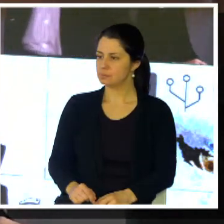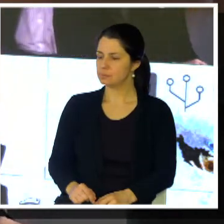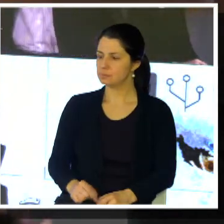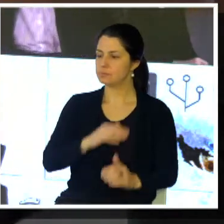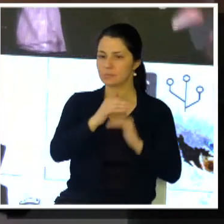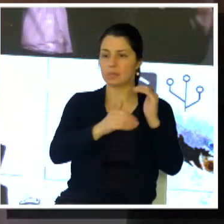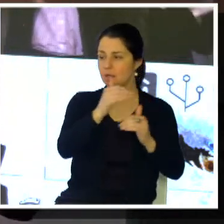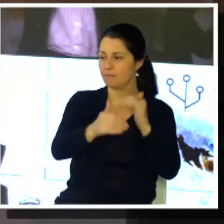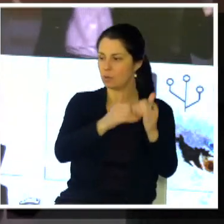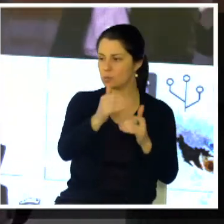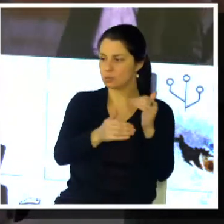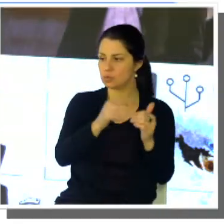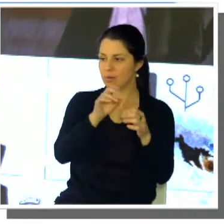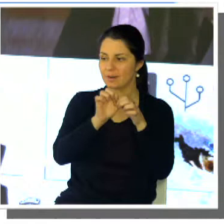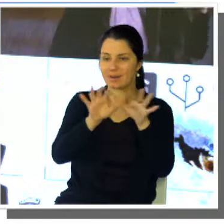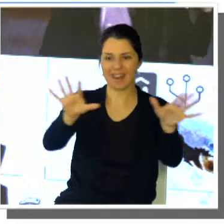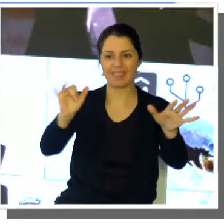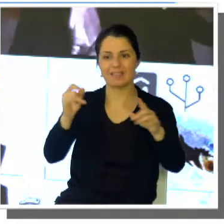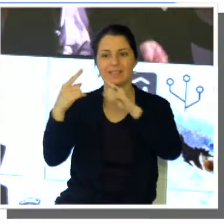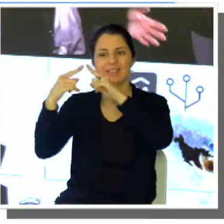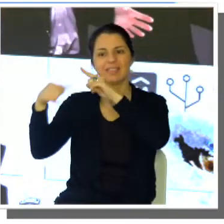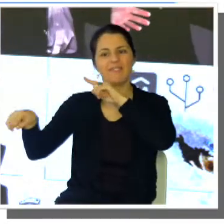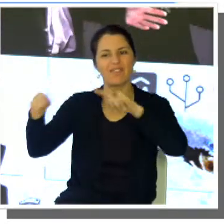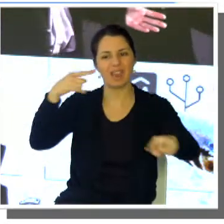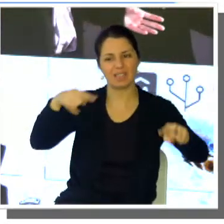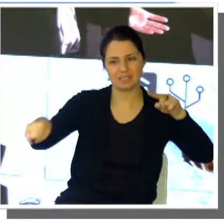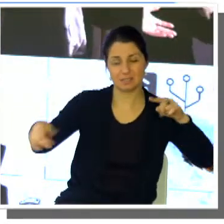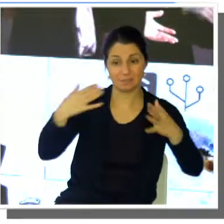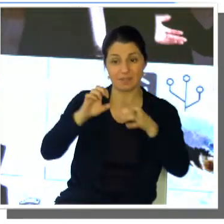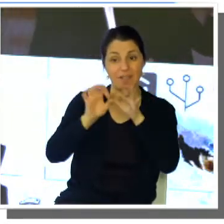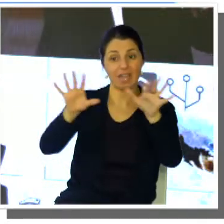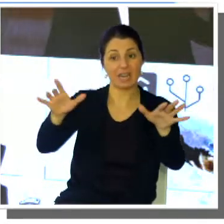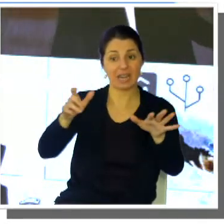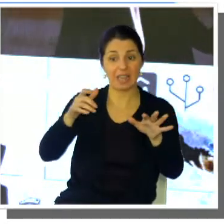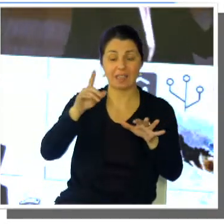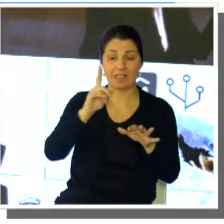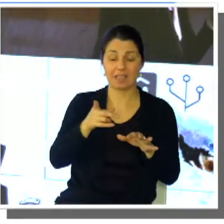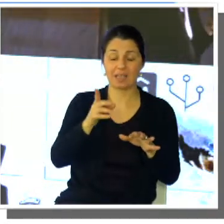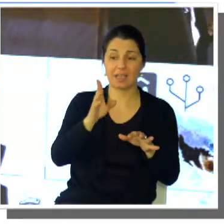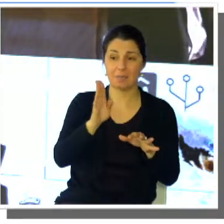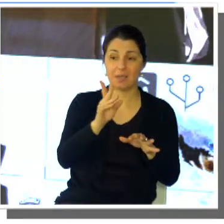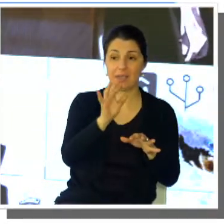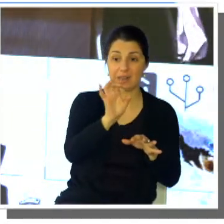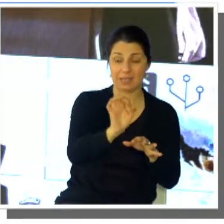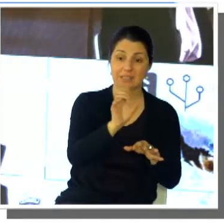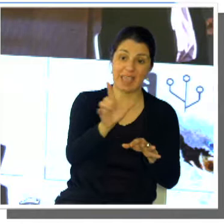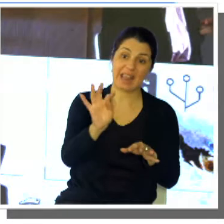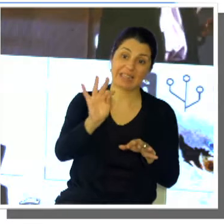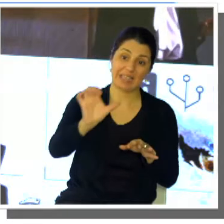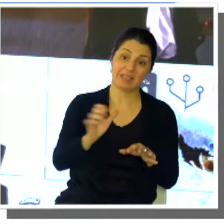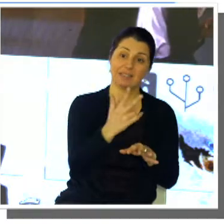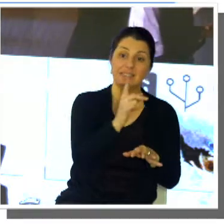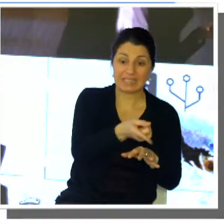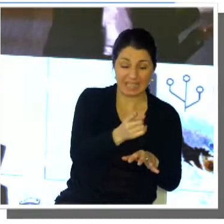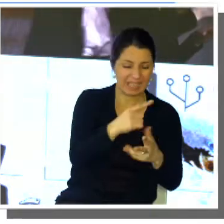evolución de red y sus diferenciales. Acá les comentaba yo que la red madura, las redes GPRS y 3G y LTE en sus bases,